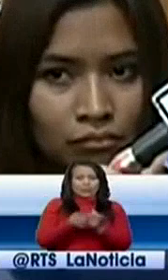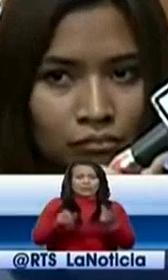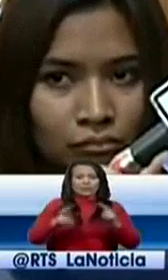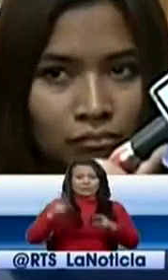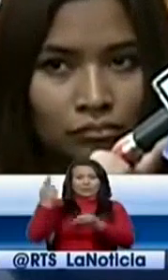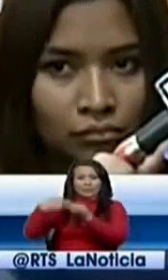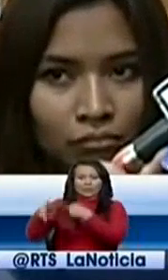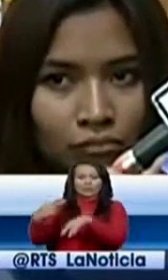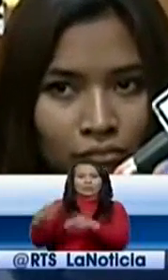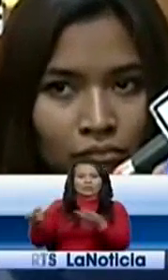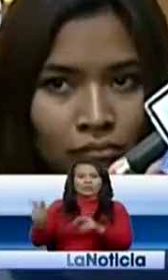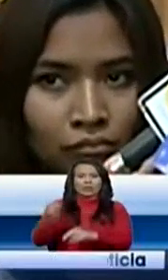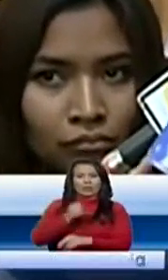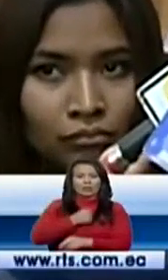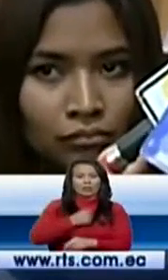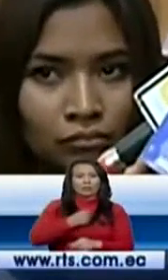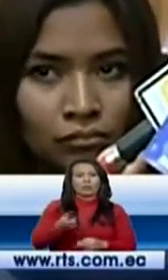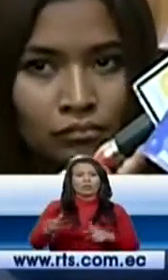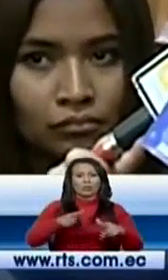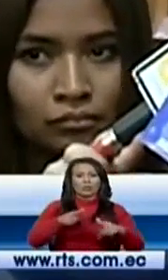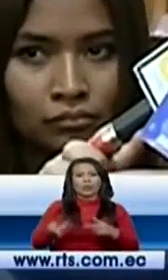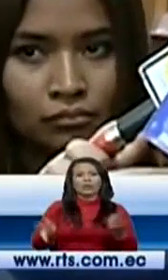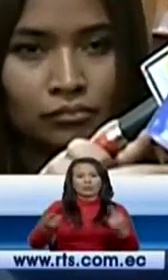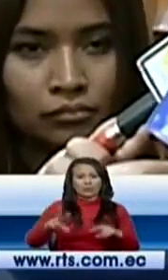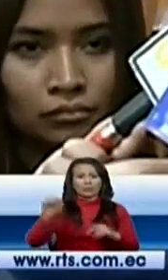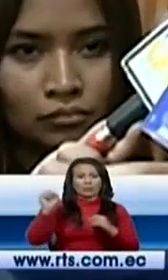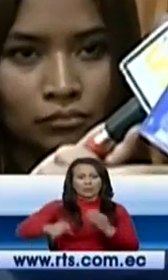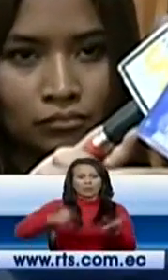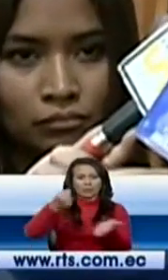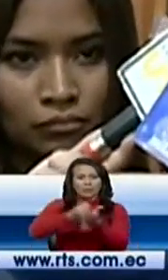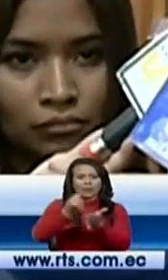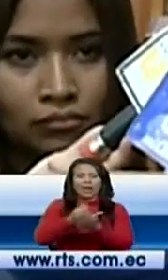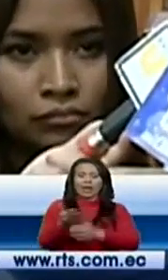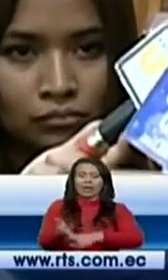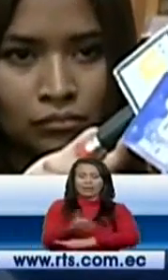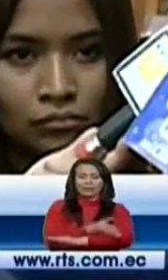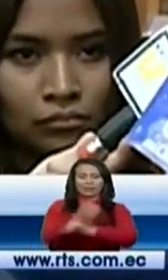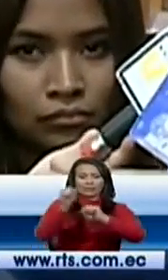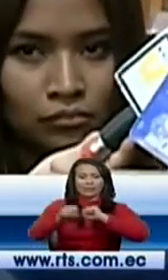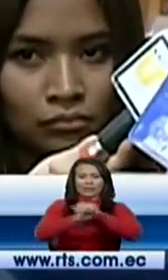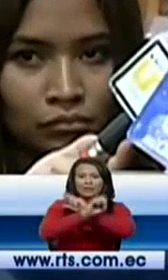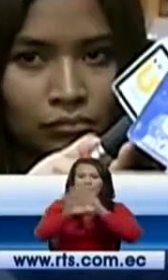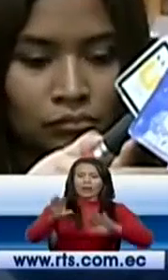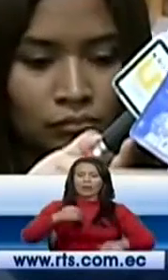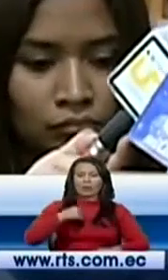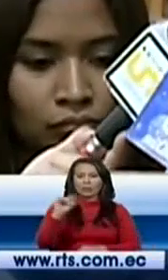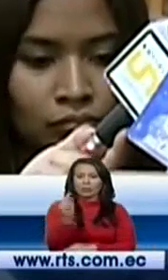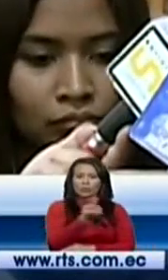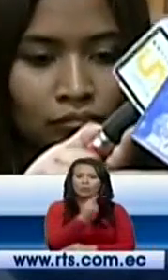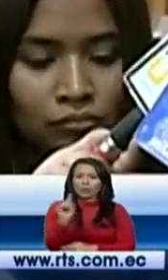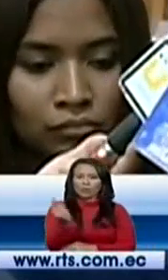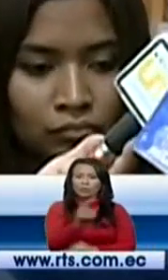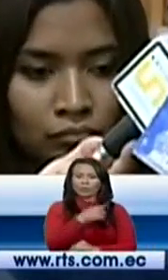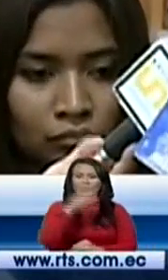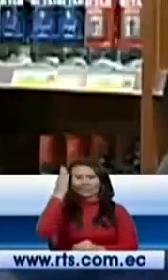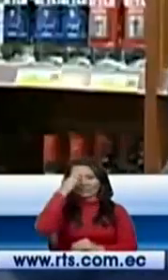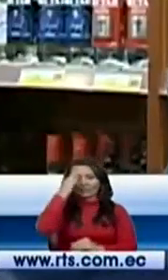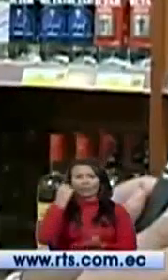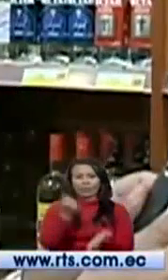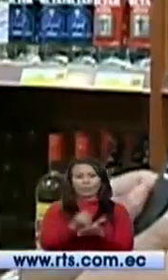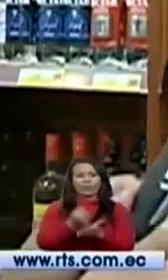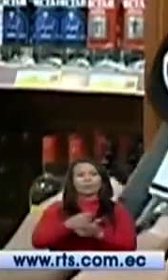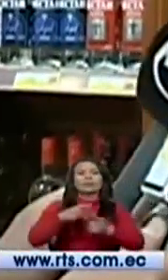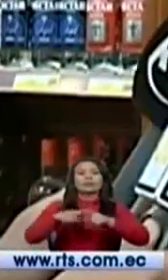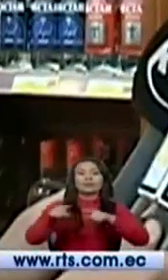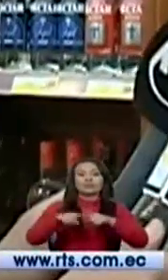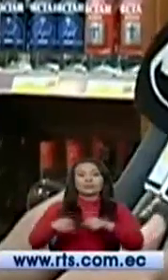la persona, el dueño del local, él también antes de adquirir las cajas de licor, él ya puede escanear una por una y saber que lo que está comprando fue legalmente importado. Sí, hay que